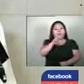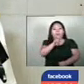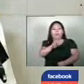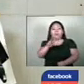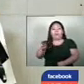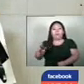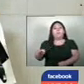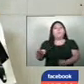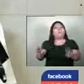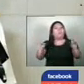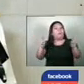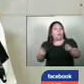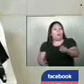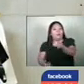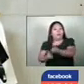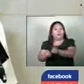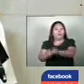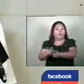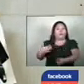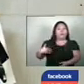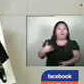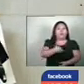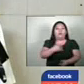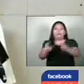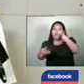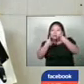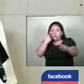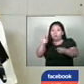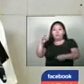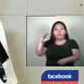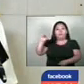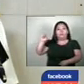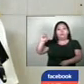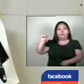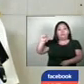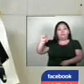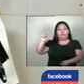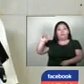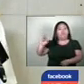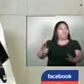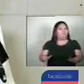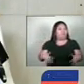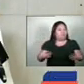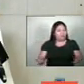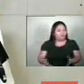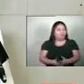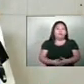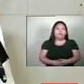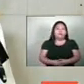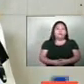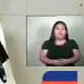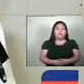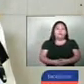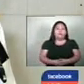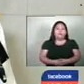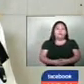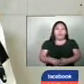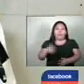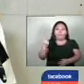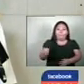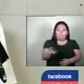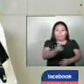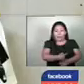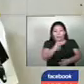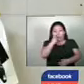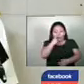al Ministerio de Turismo, a Corsatur, para que la gente que estuvo visitando los